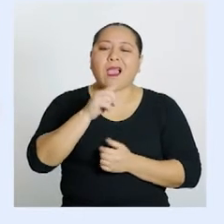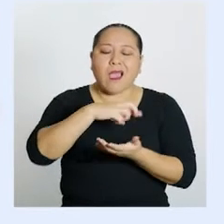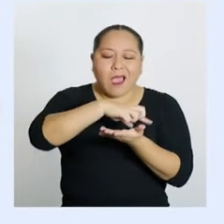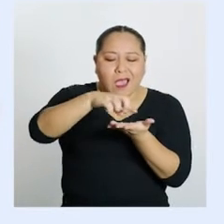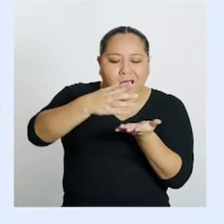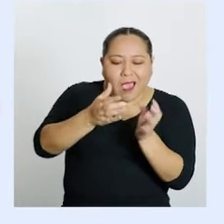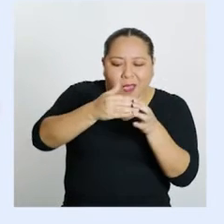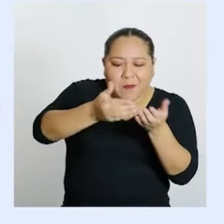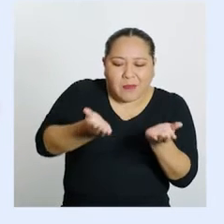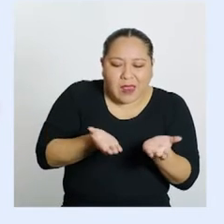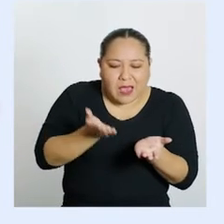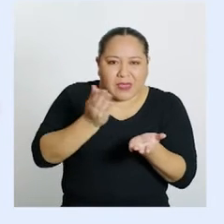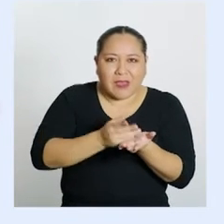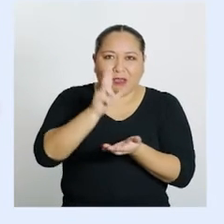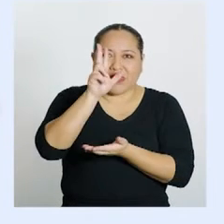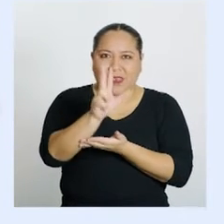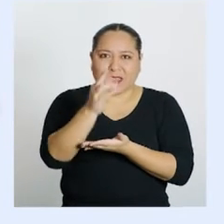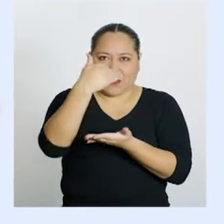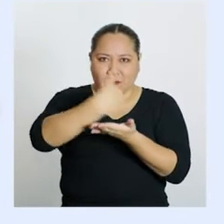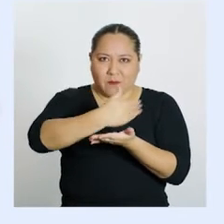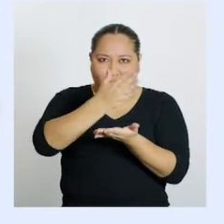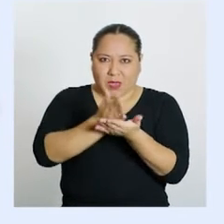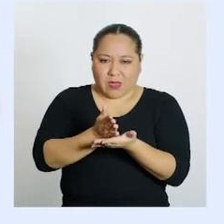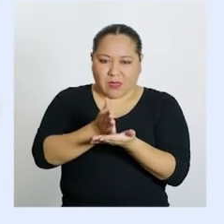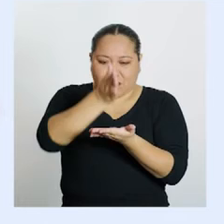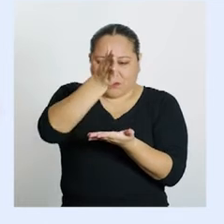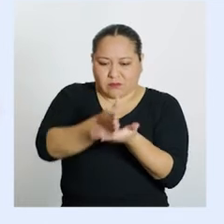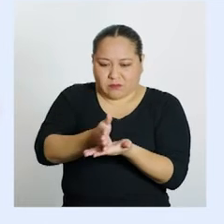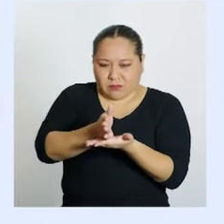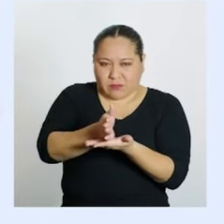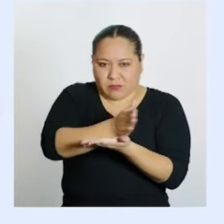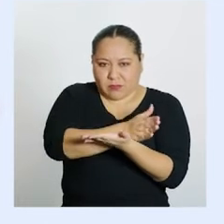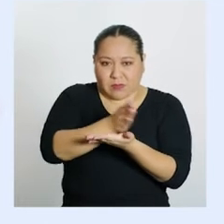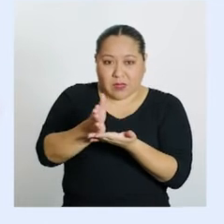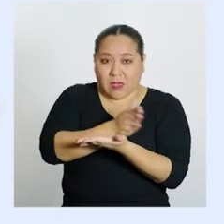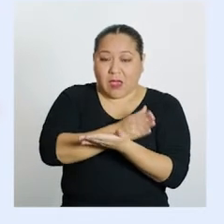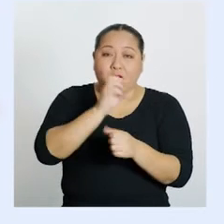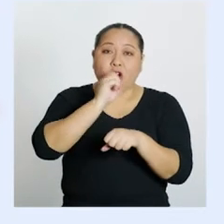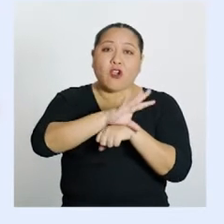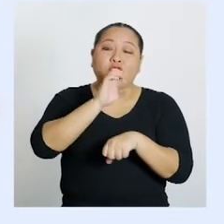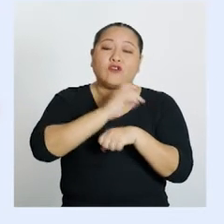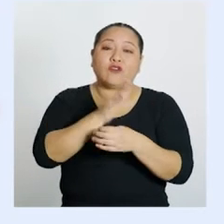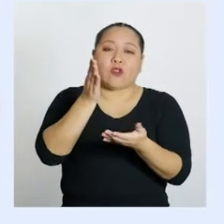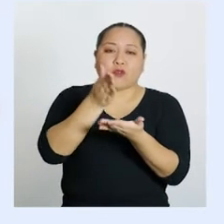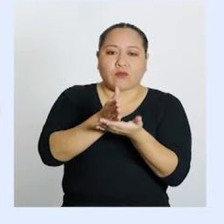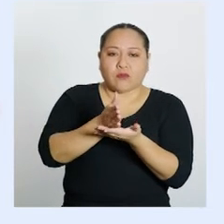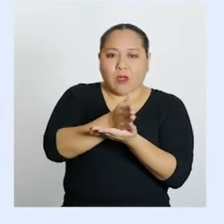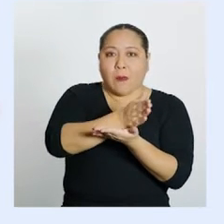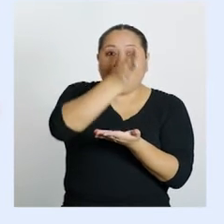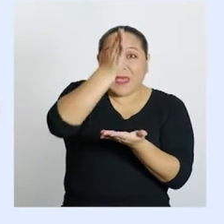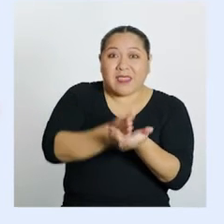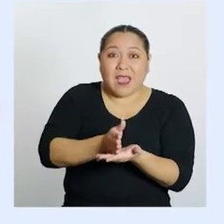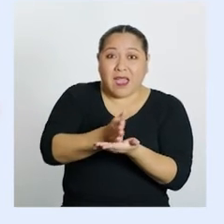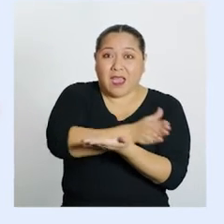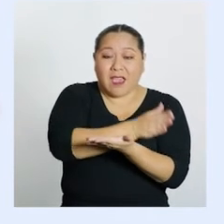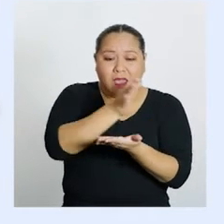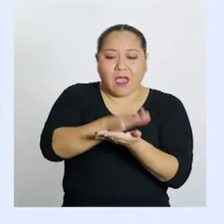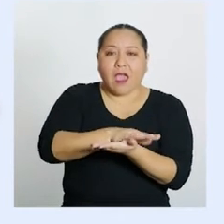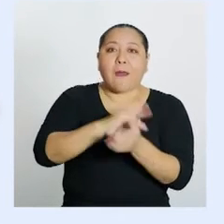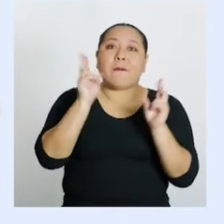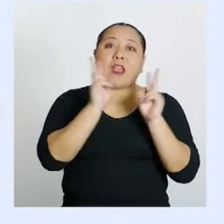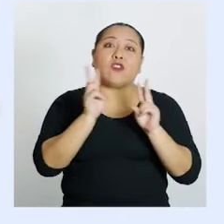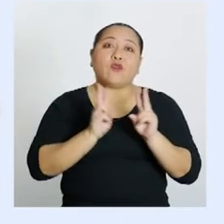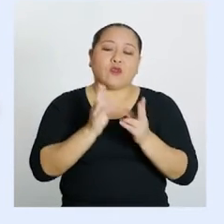está dividido en tres partes. A un lado tenemos la recomendación de que medio plato consista en